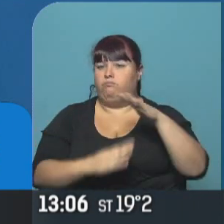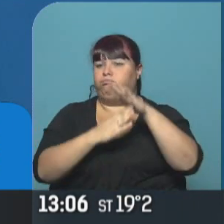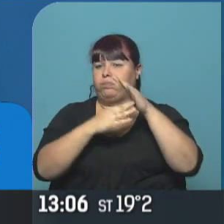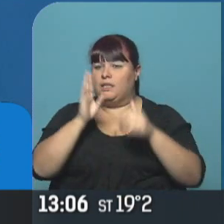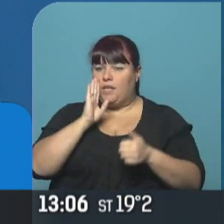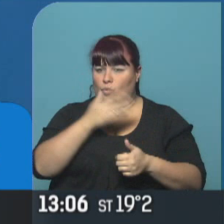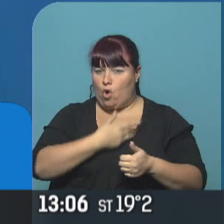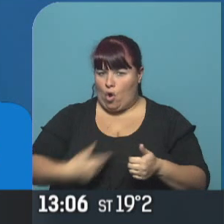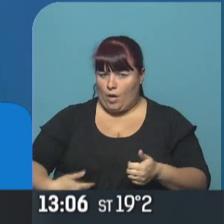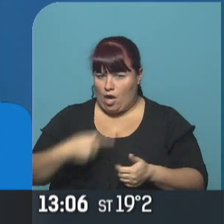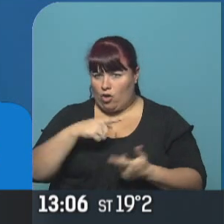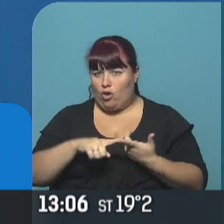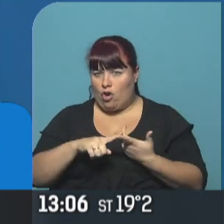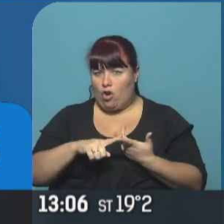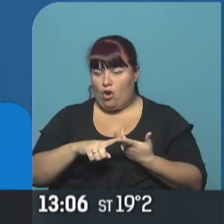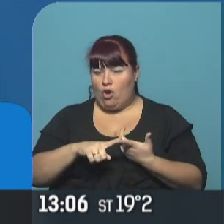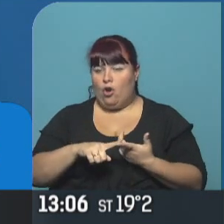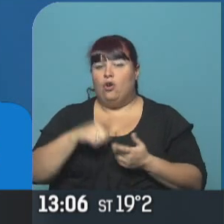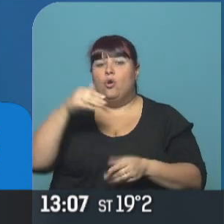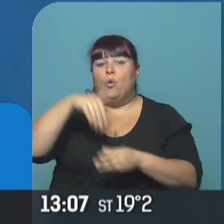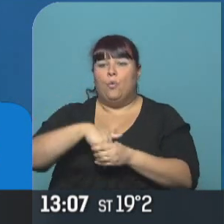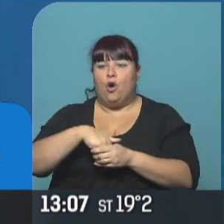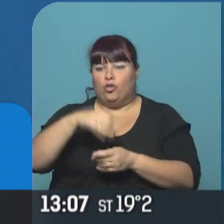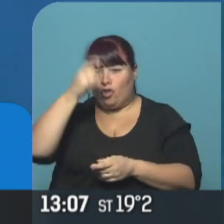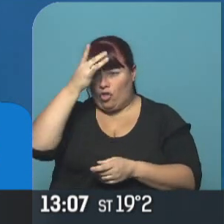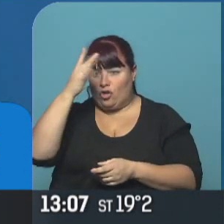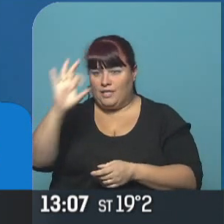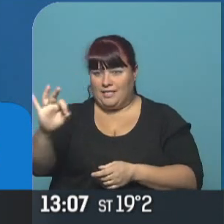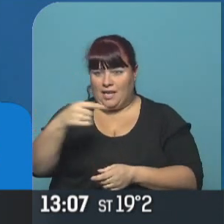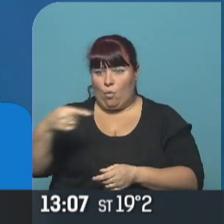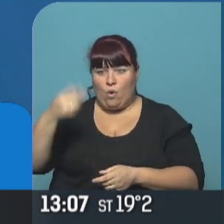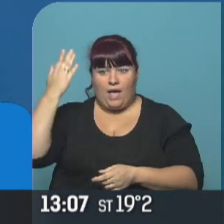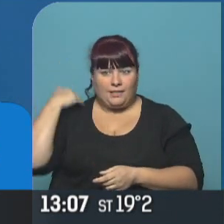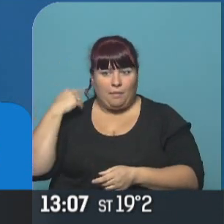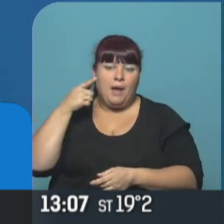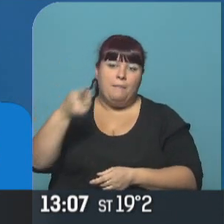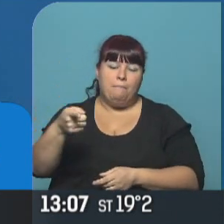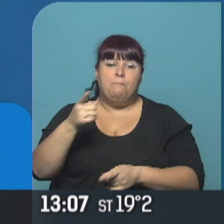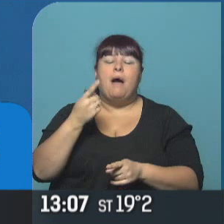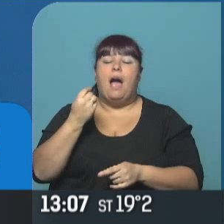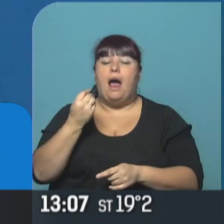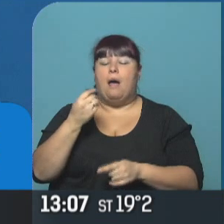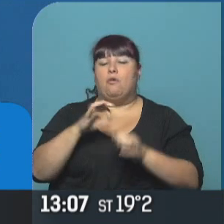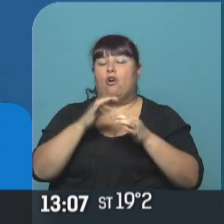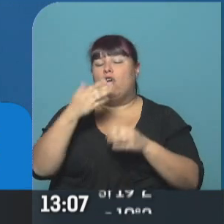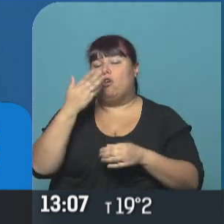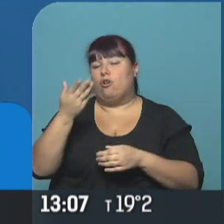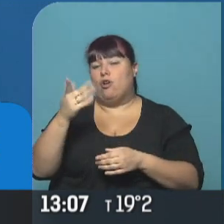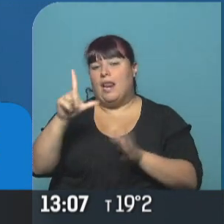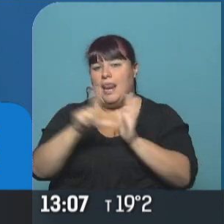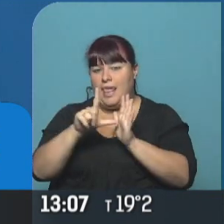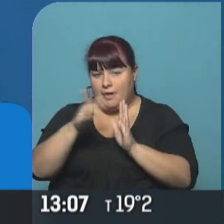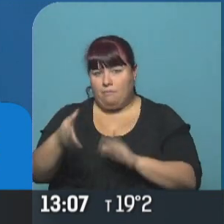in the de nuestro 12 gobierno to 0 vote en el voto last 12 week, a 0 embracing the la Lima semana pasada Declaration, por la declaración de Lima,